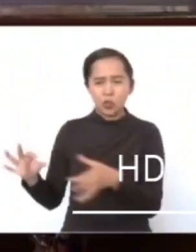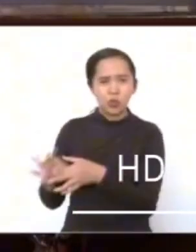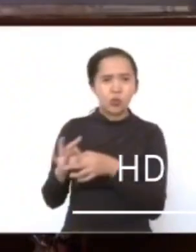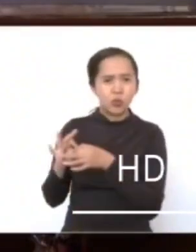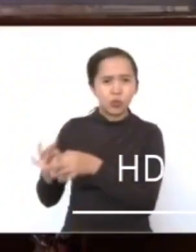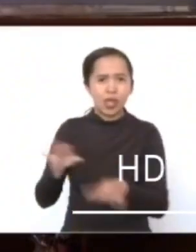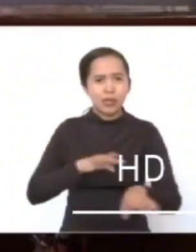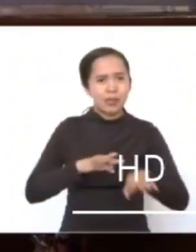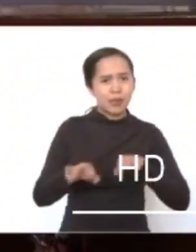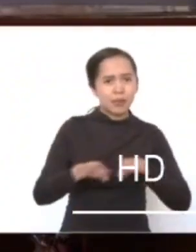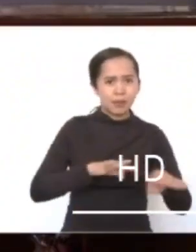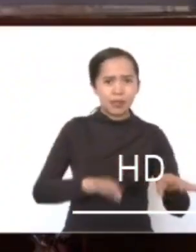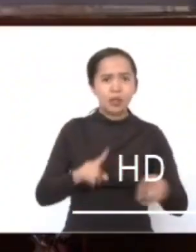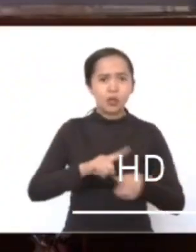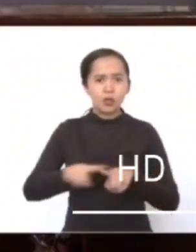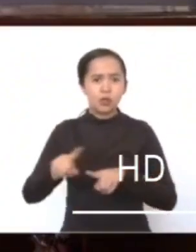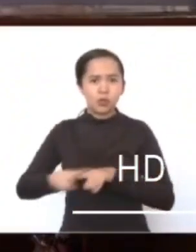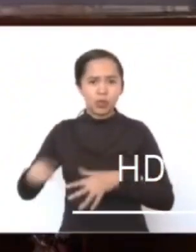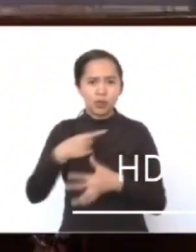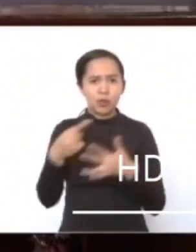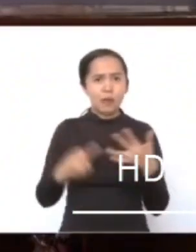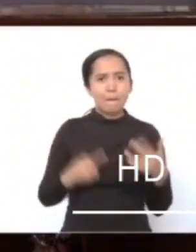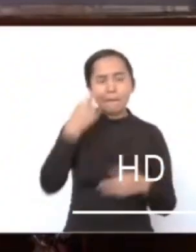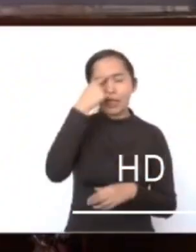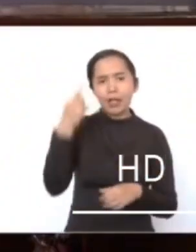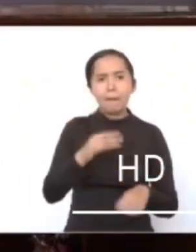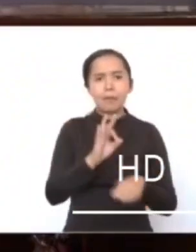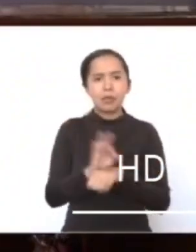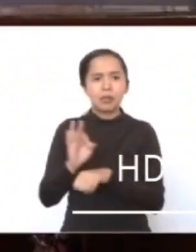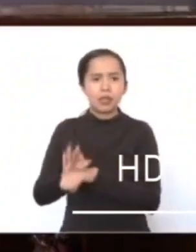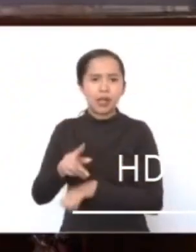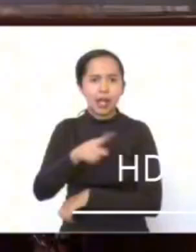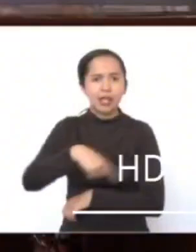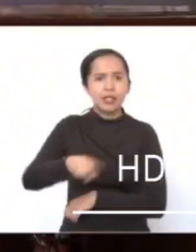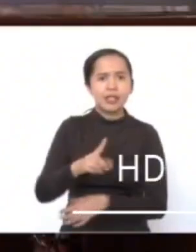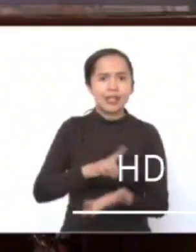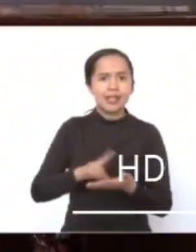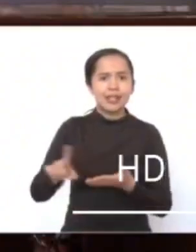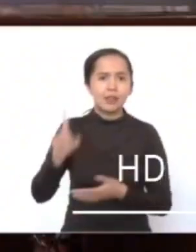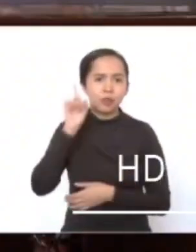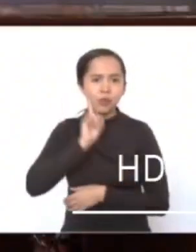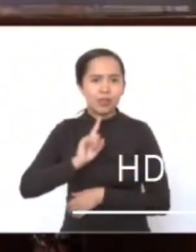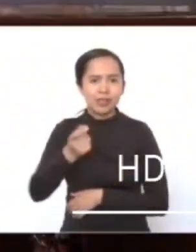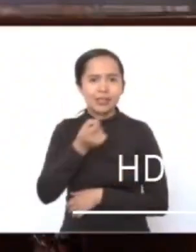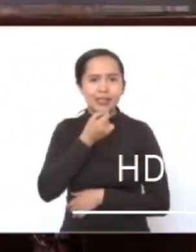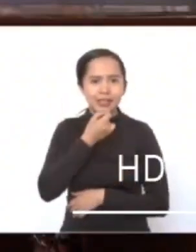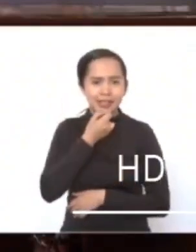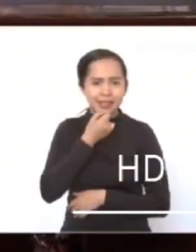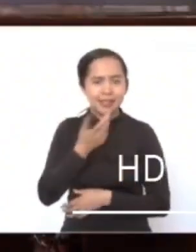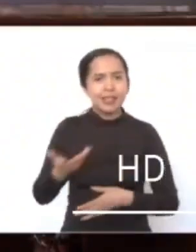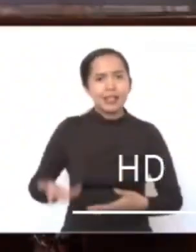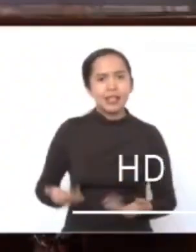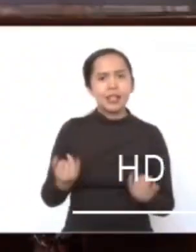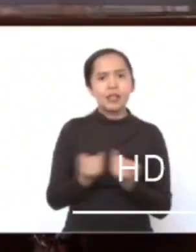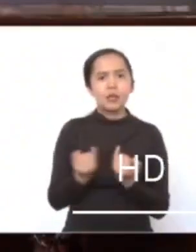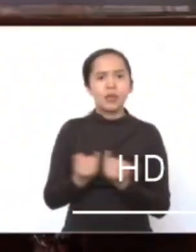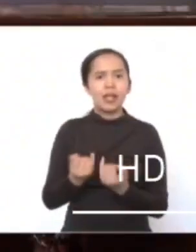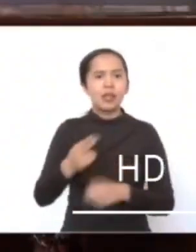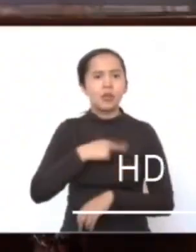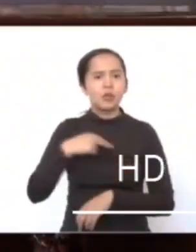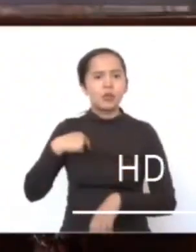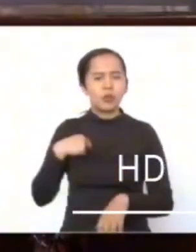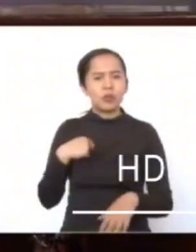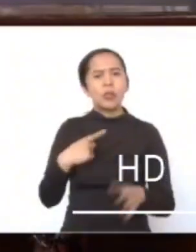diariamente en los asuntos que nos ocupan en favor de los derechos de las mujeres y las niñas, organizamos este ejercicio